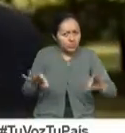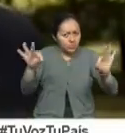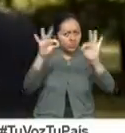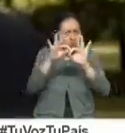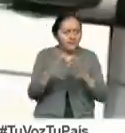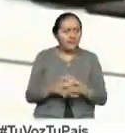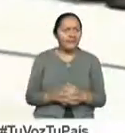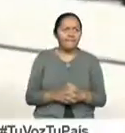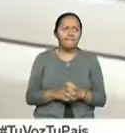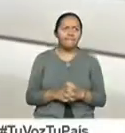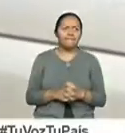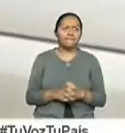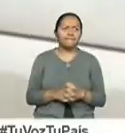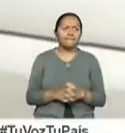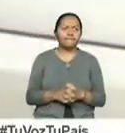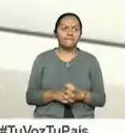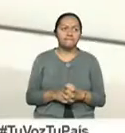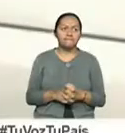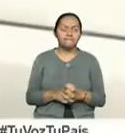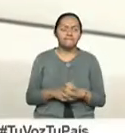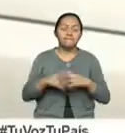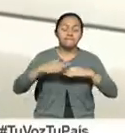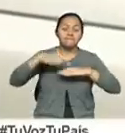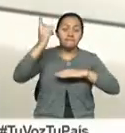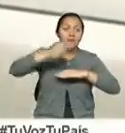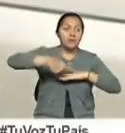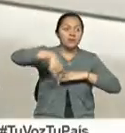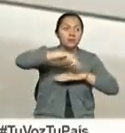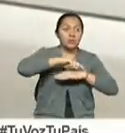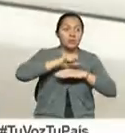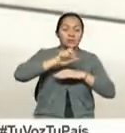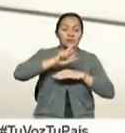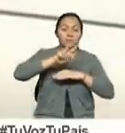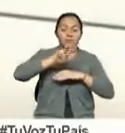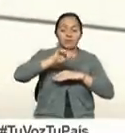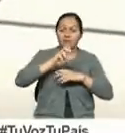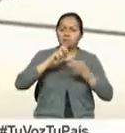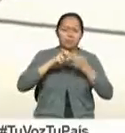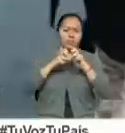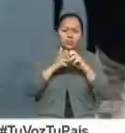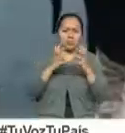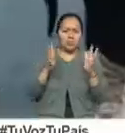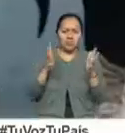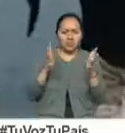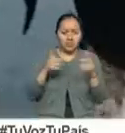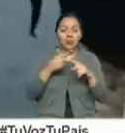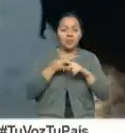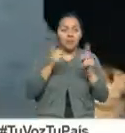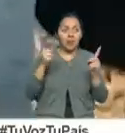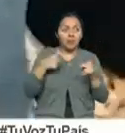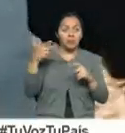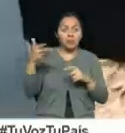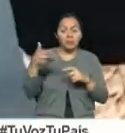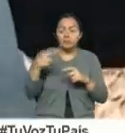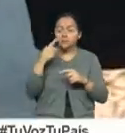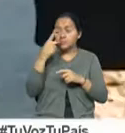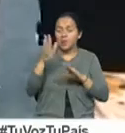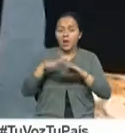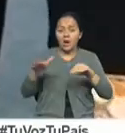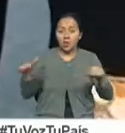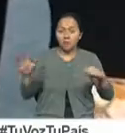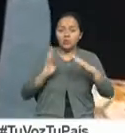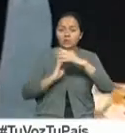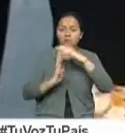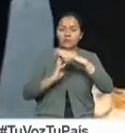las escuelas. En la mayor parte de los pueblos de Serbia no ha habido problemas de integración. Los profesores describen a los alumnos refugiados